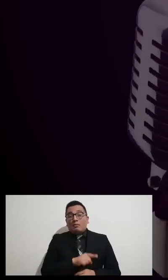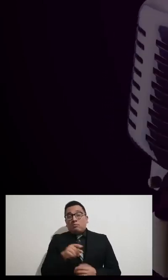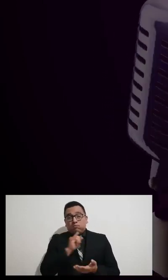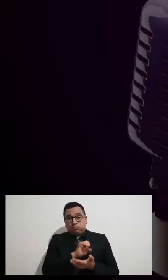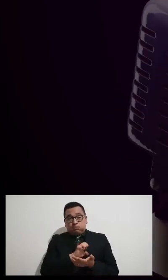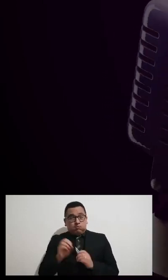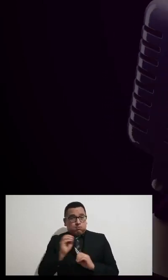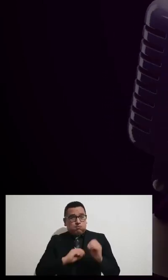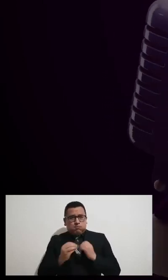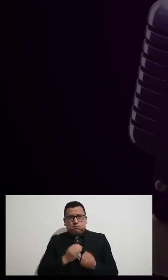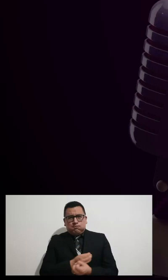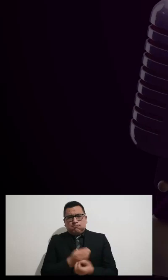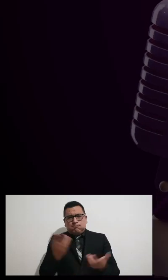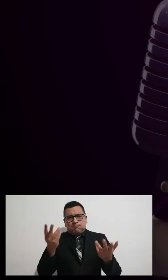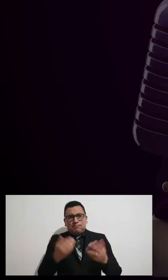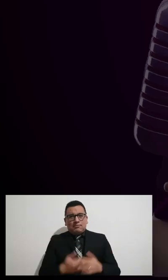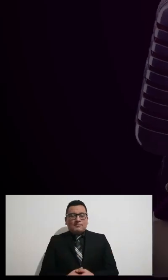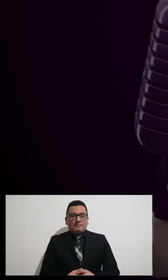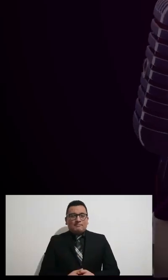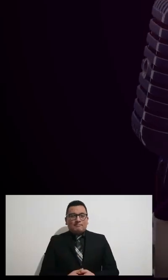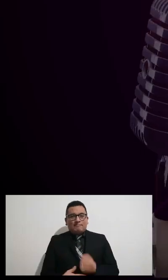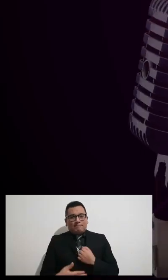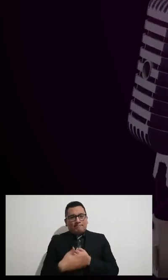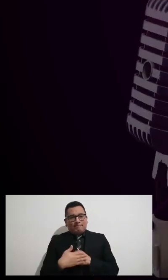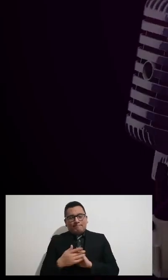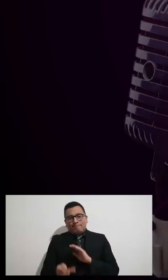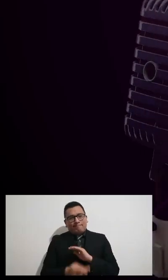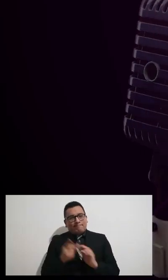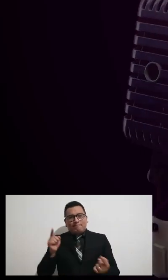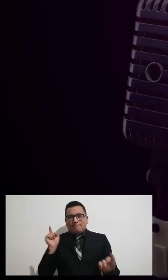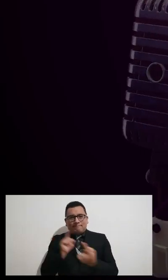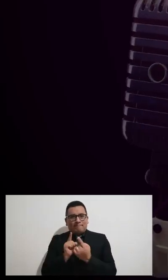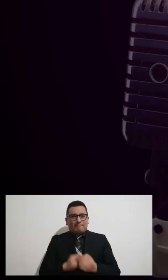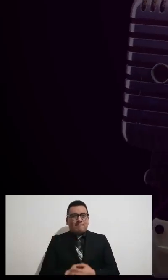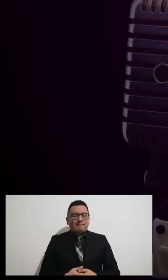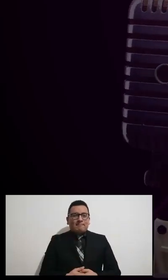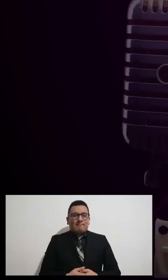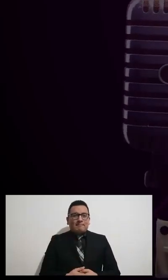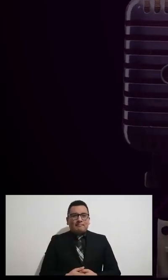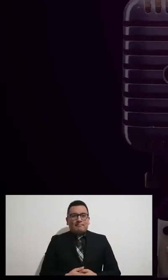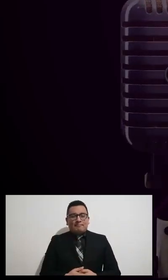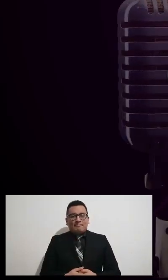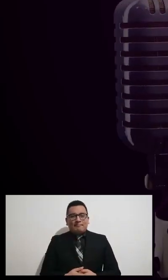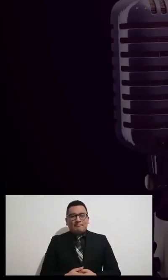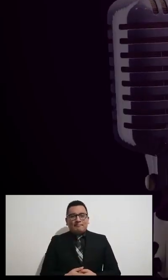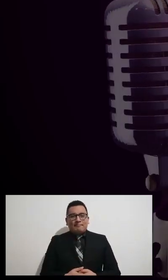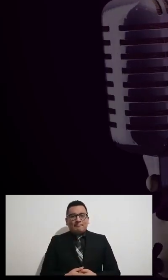por el Instituto Electoral de Coahuila. Nos escuchamos en nuestra próxima emisión.